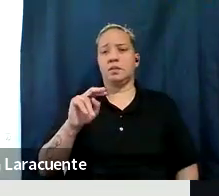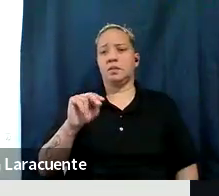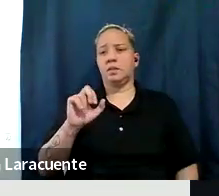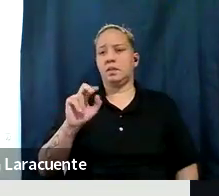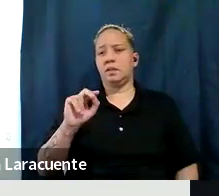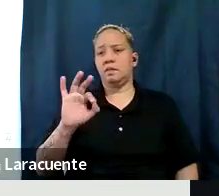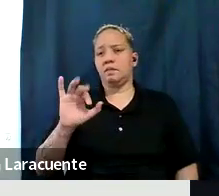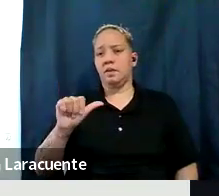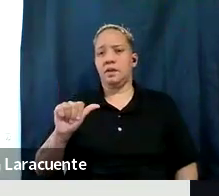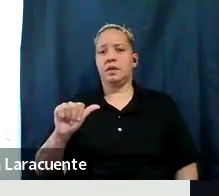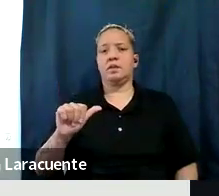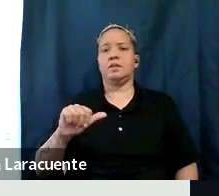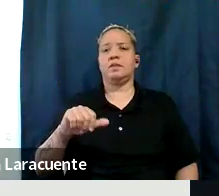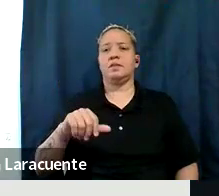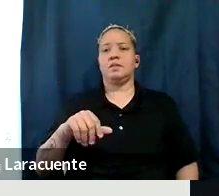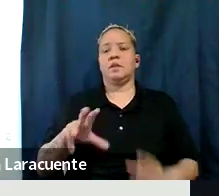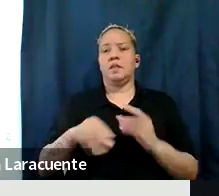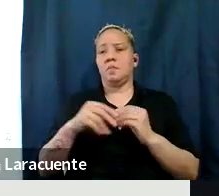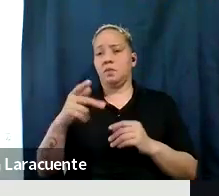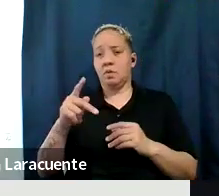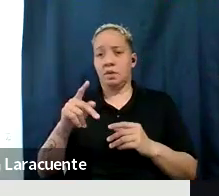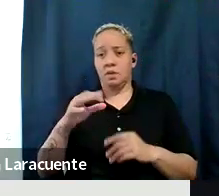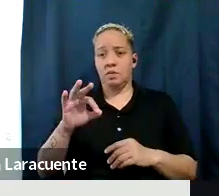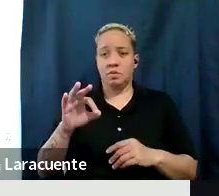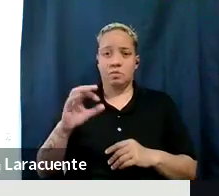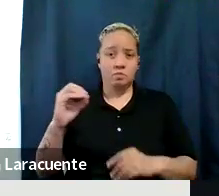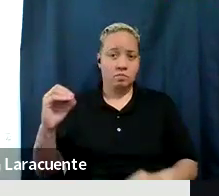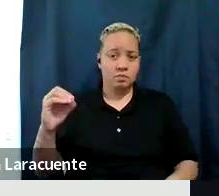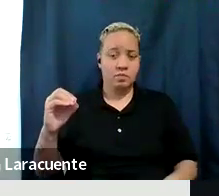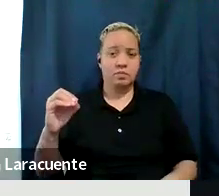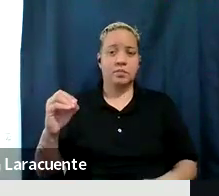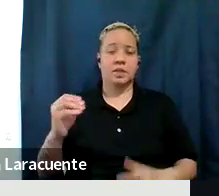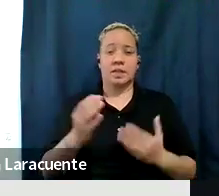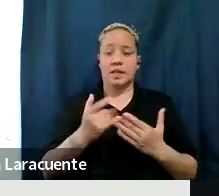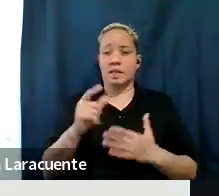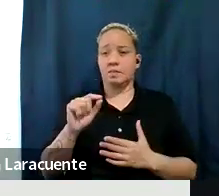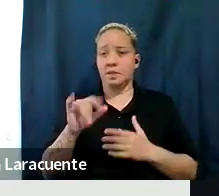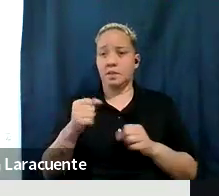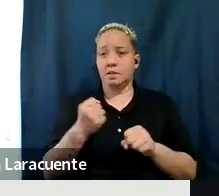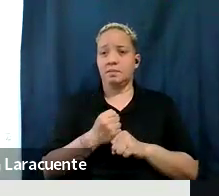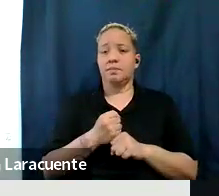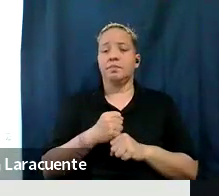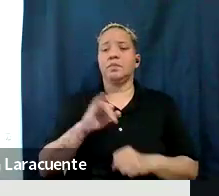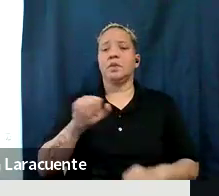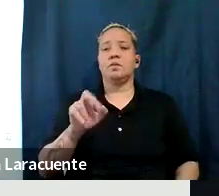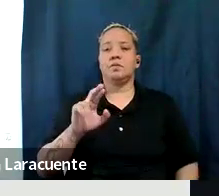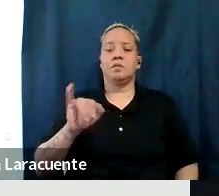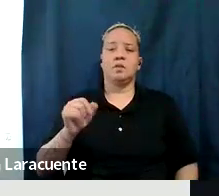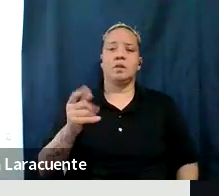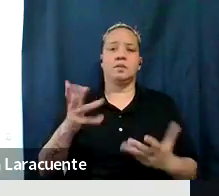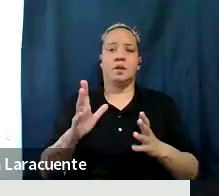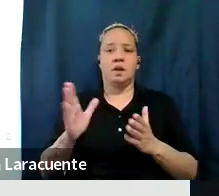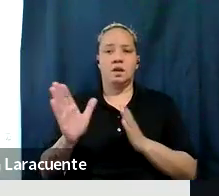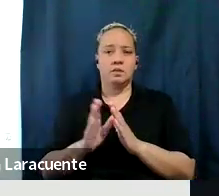de Violetas de 1900. Pues claro, en esos casi 20 años Juan Ramón Jiménez había publicado